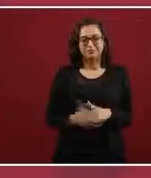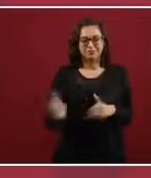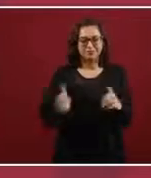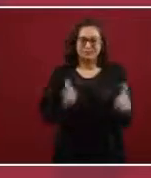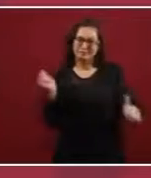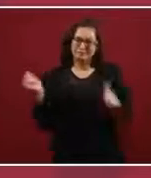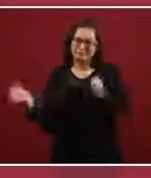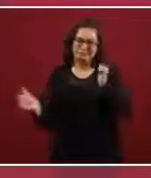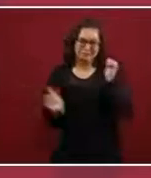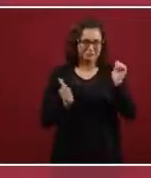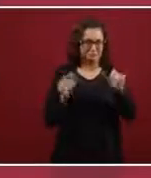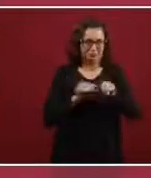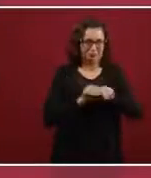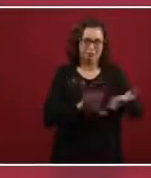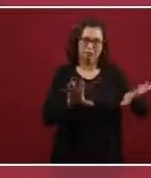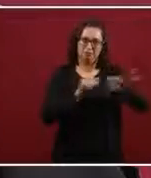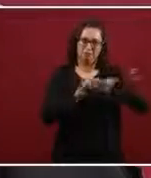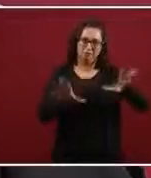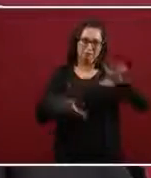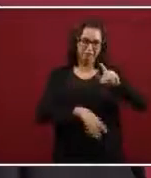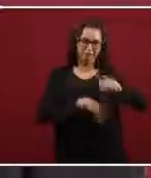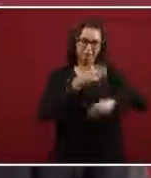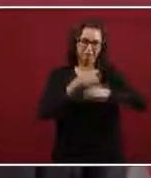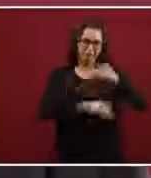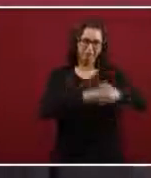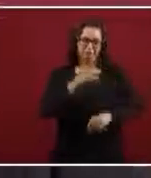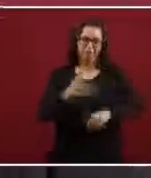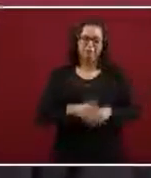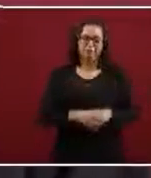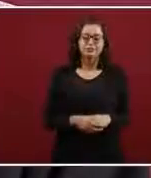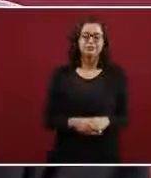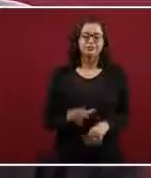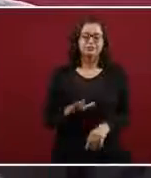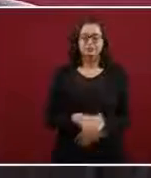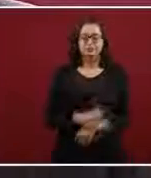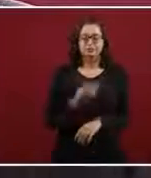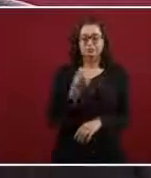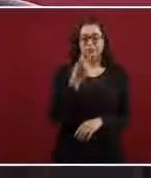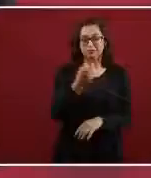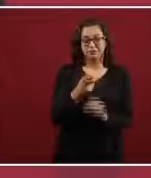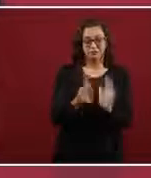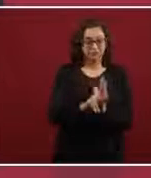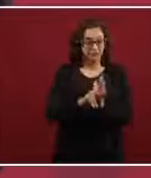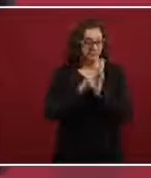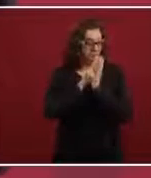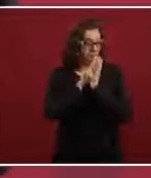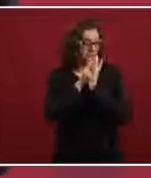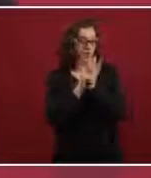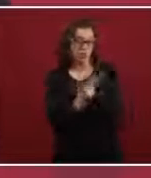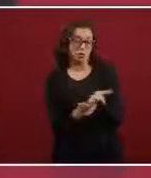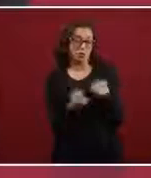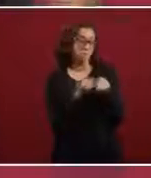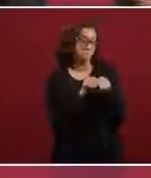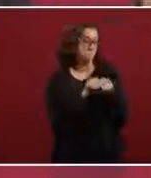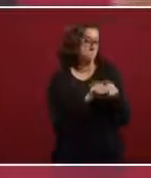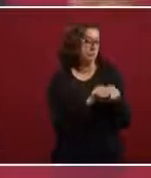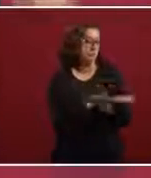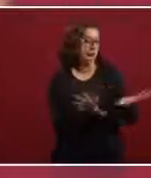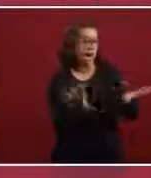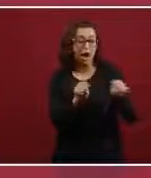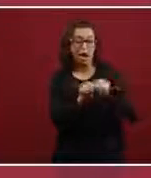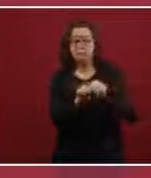controversia sobre estos asuntos. Entonces, por eso todos los periódicos, ¿no?